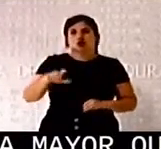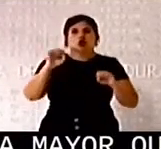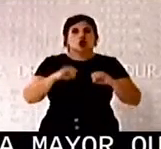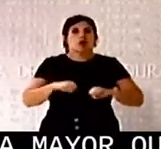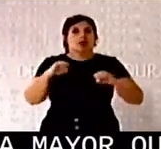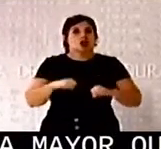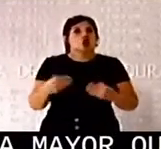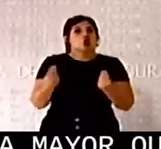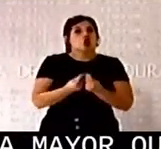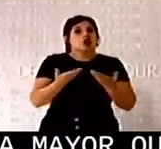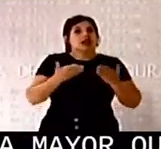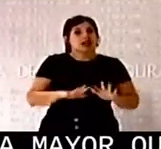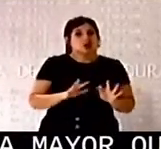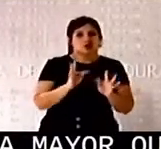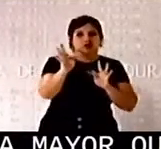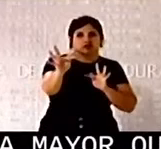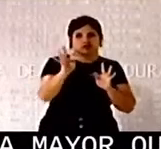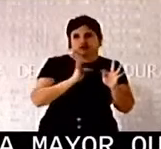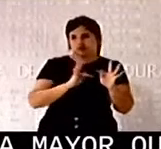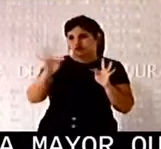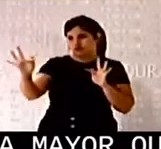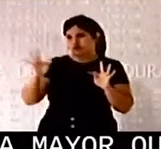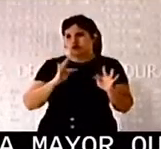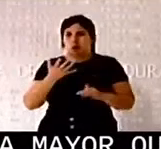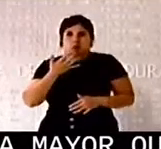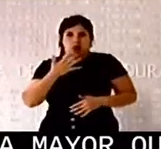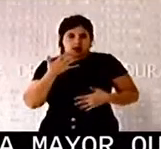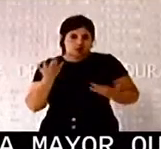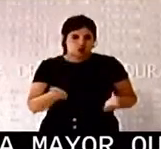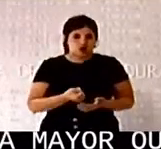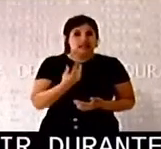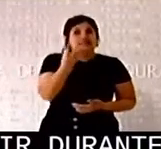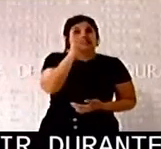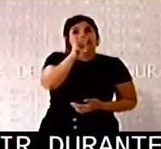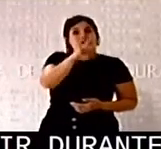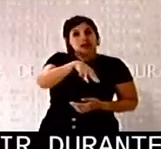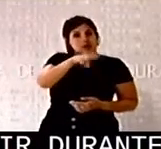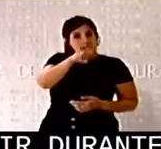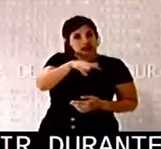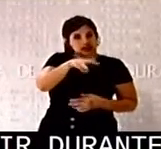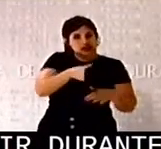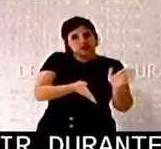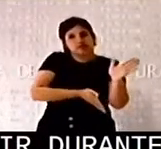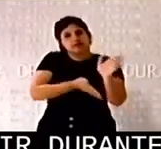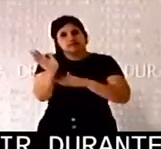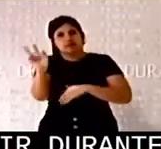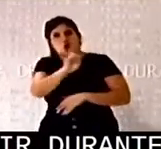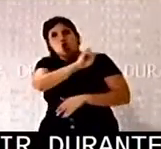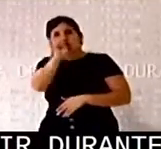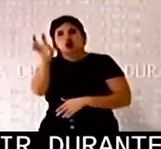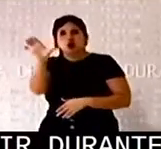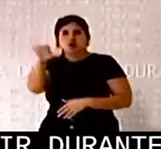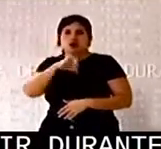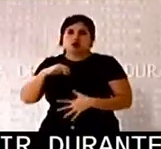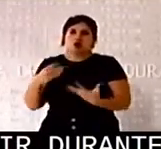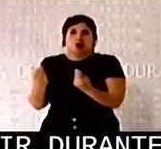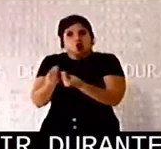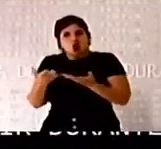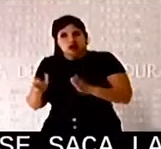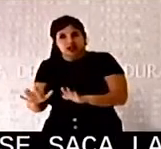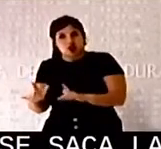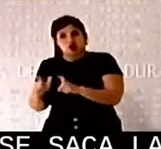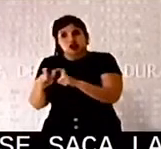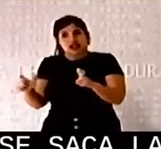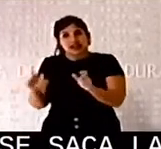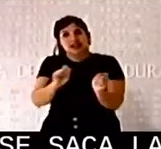sus hijos y se va a ir durante 3 meses a otra comunidad autónoma y se saca la tarjeta de